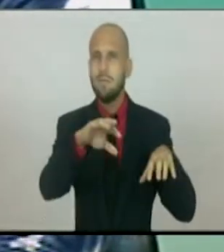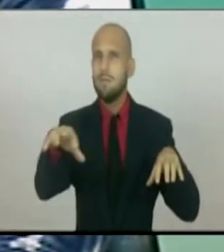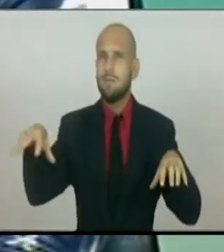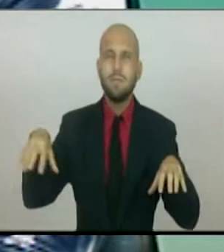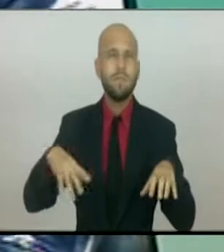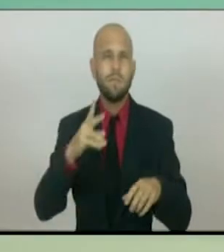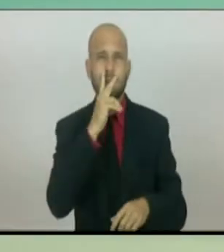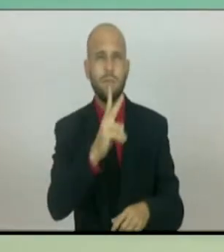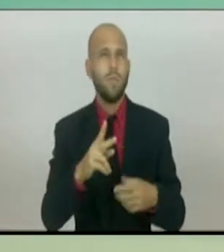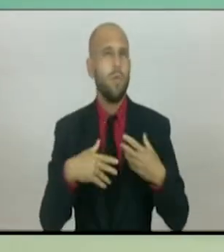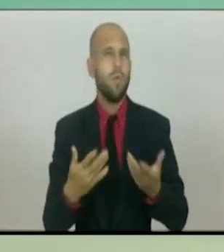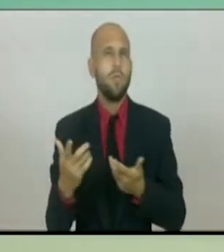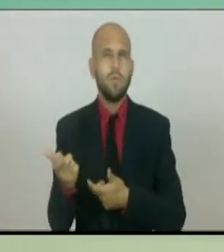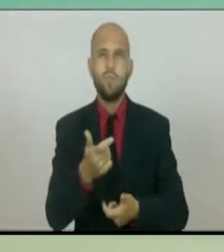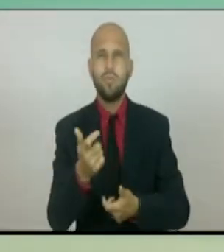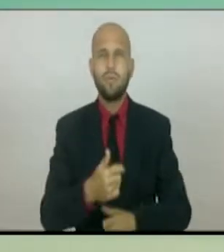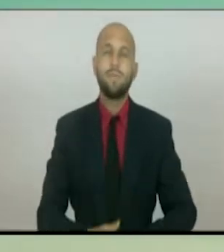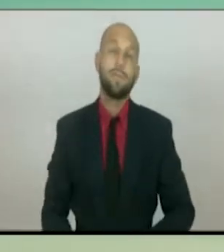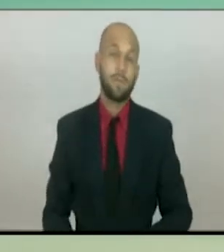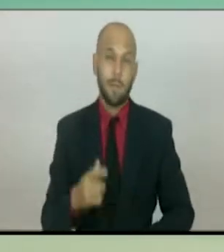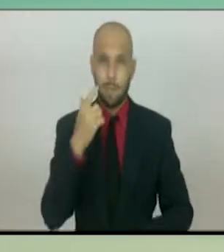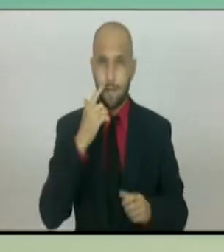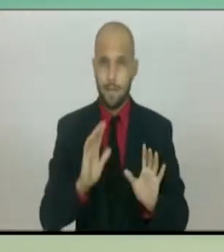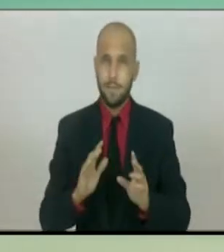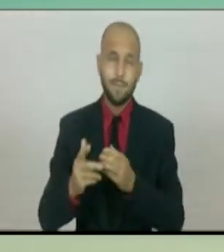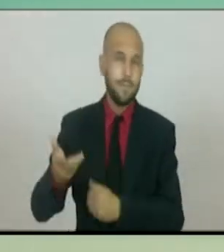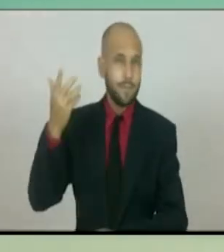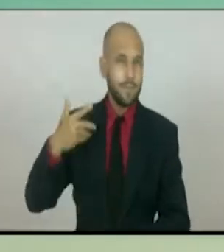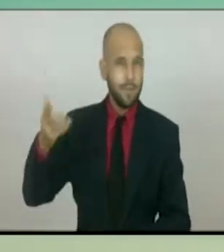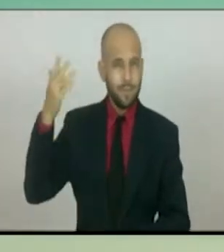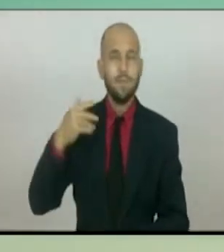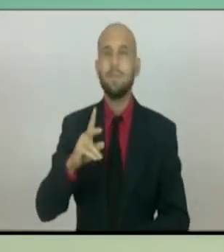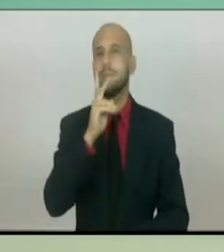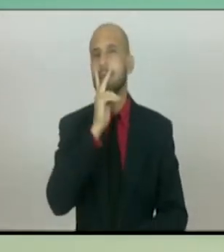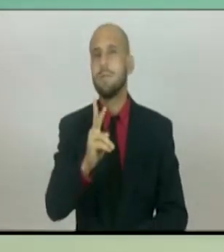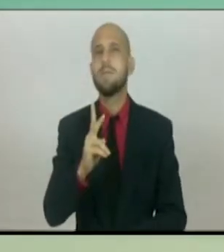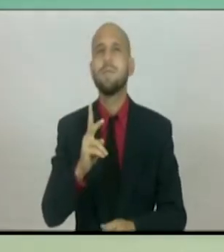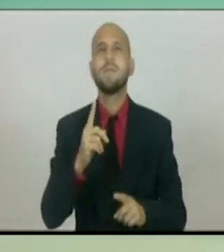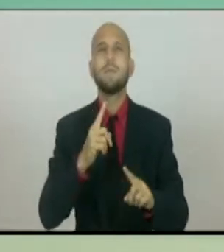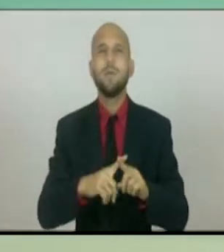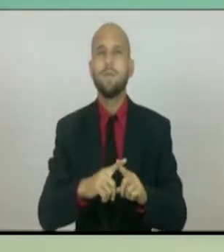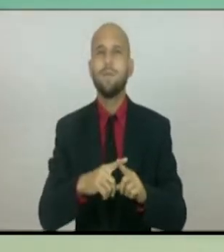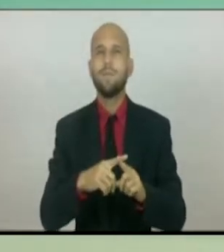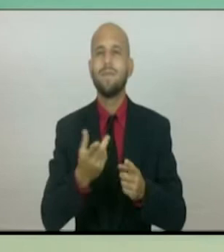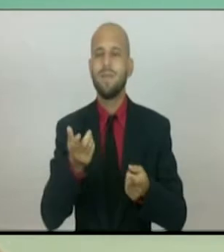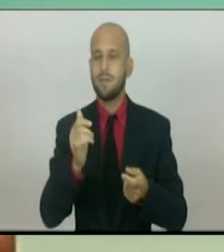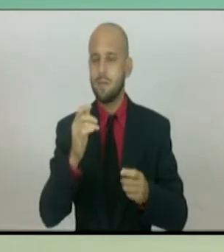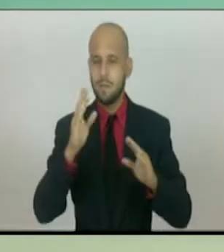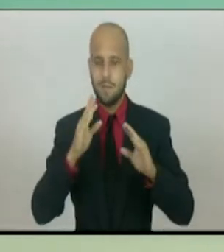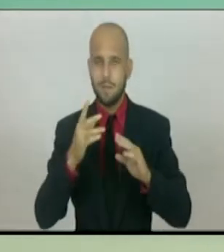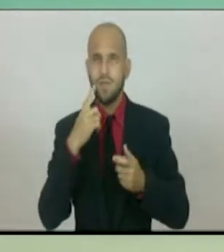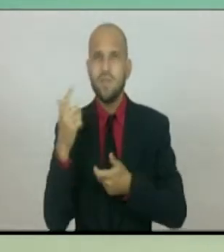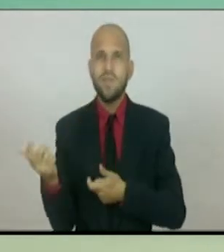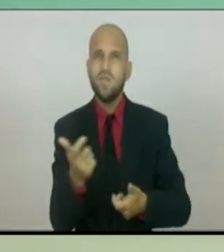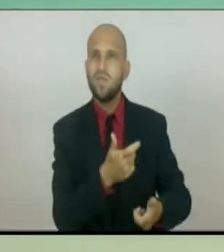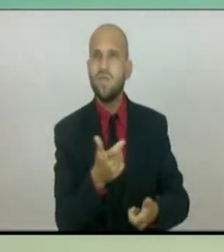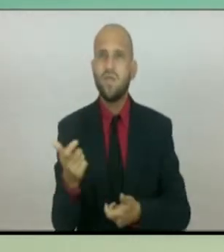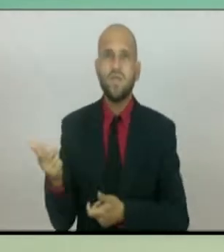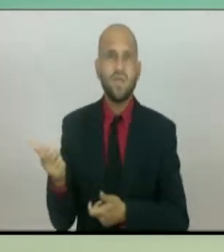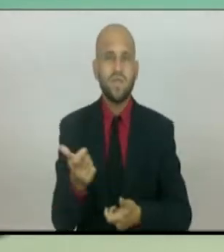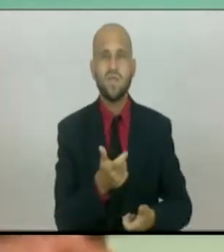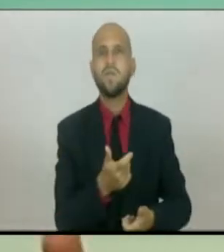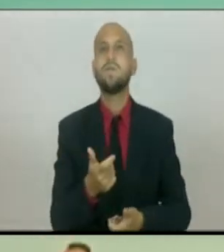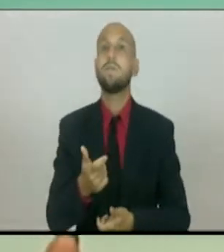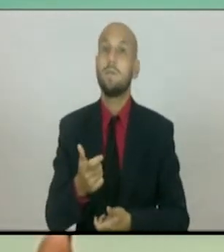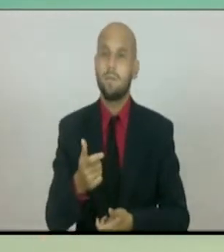comprometidas? Bueno, nosotros en otros momentos hemos aplicado el tratamiento adulticida, que es el tratamiento, o sea, es la fumigación, que es la que